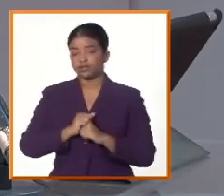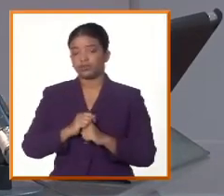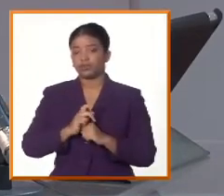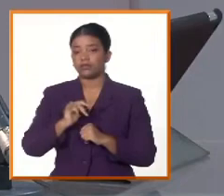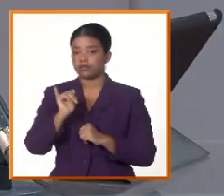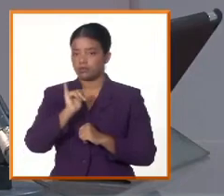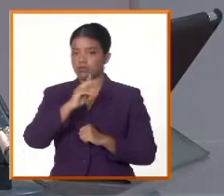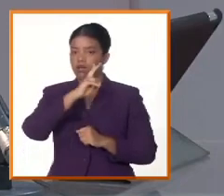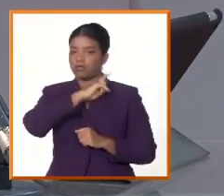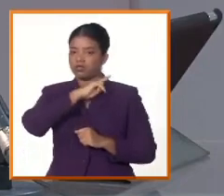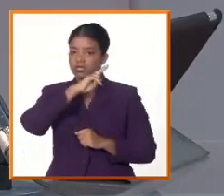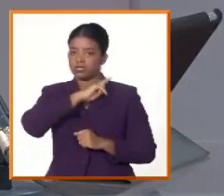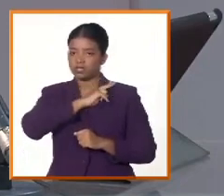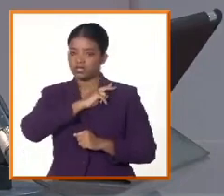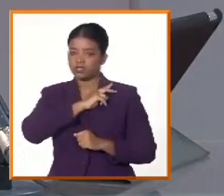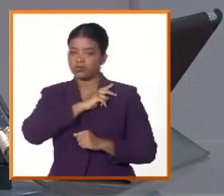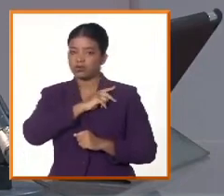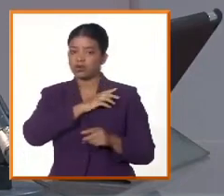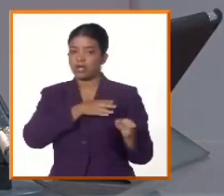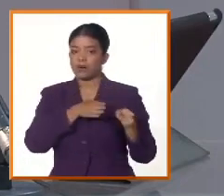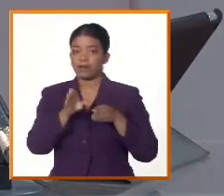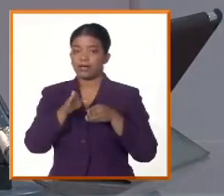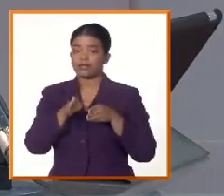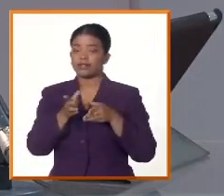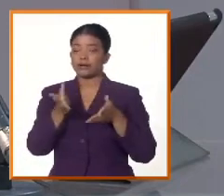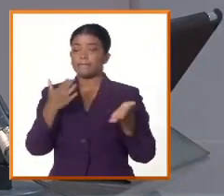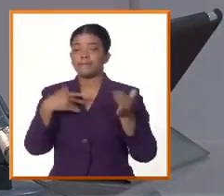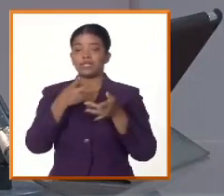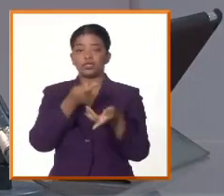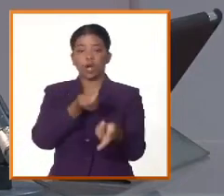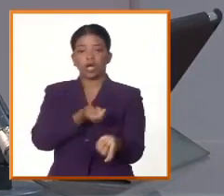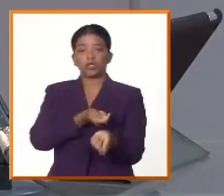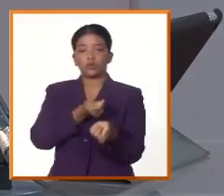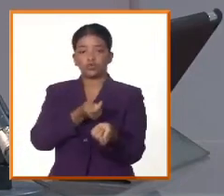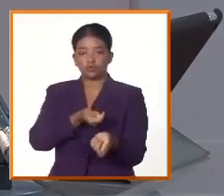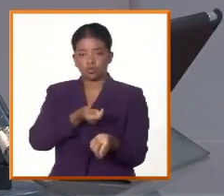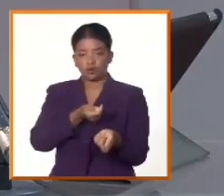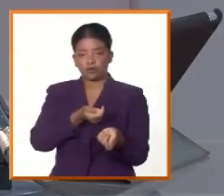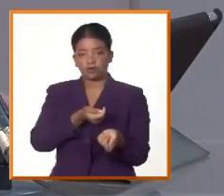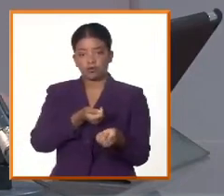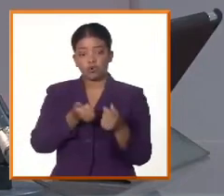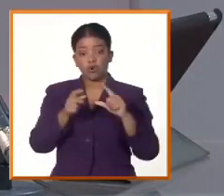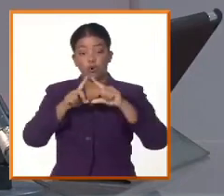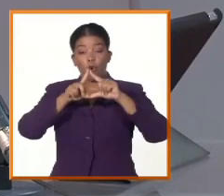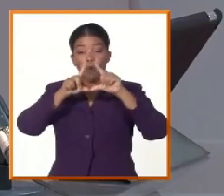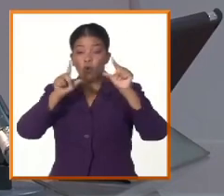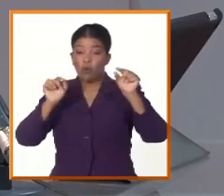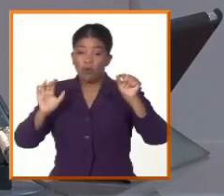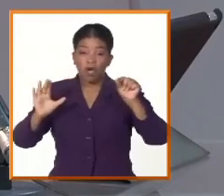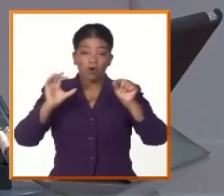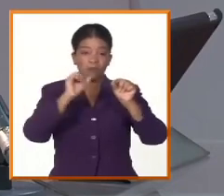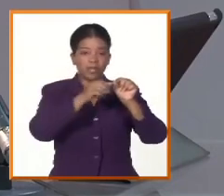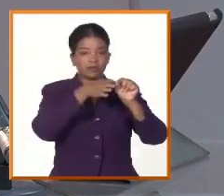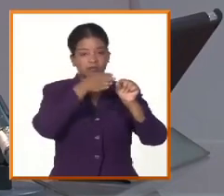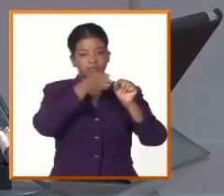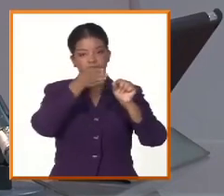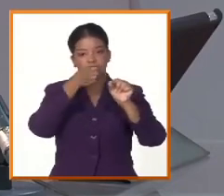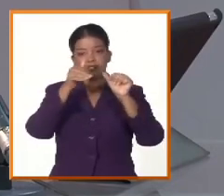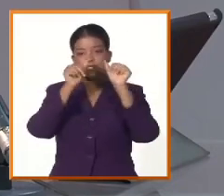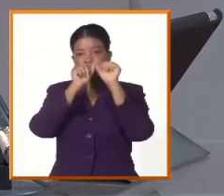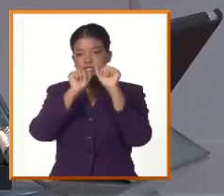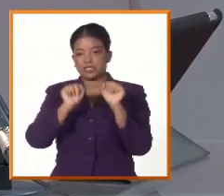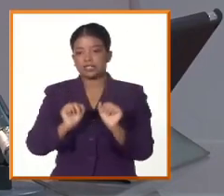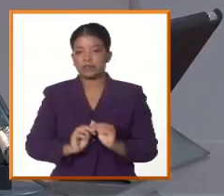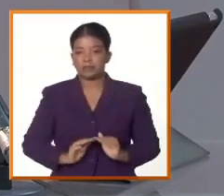el ministro Israel de la agricultura que barrieron todo el país y hoy hay un sistema montado de